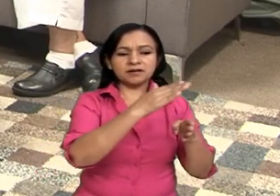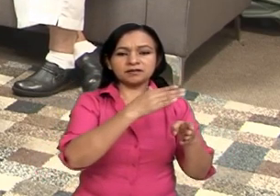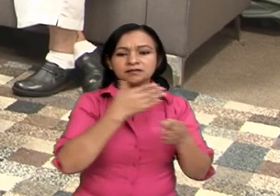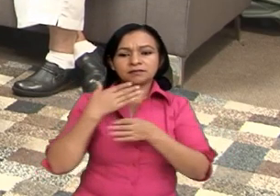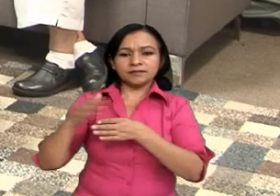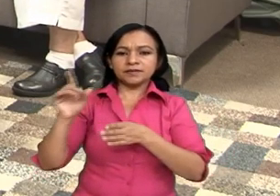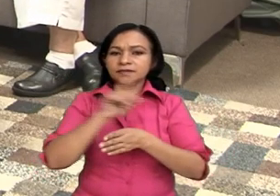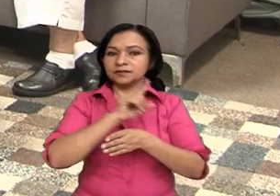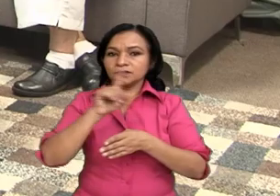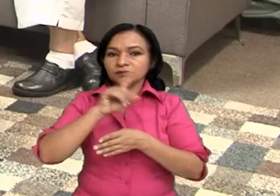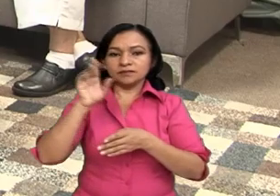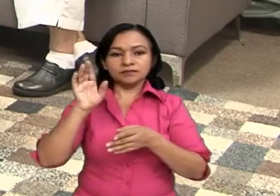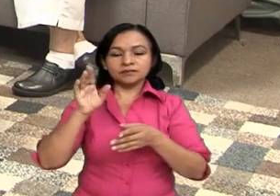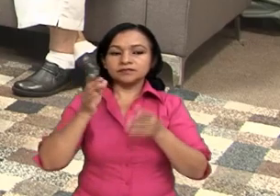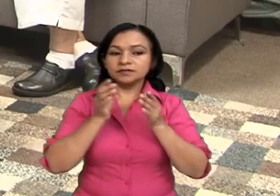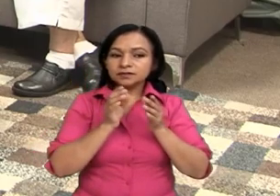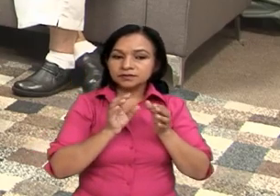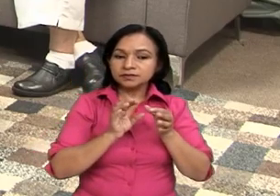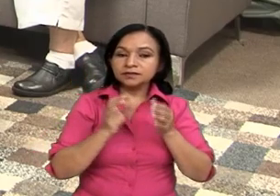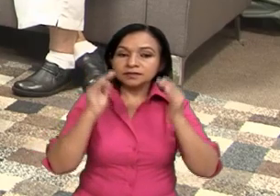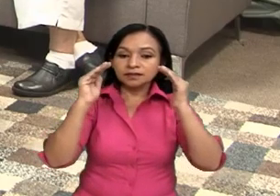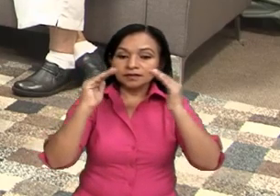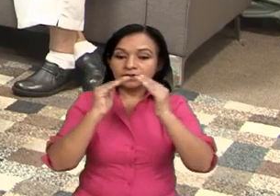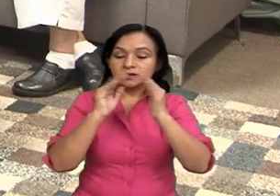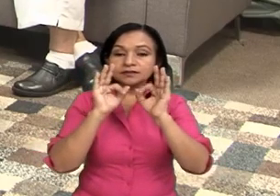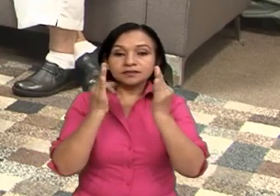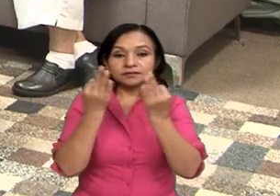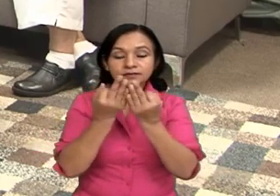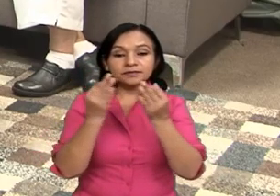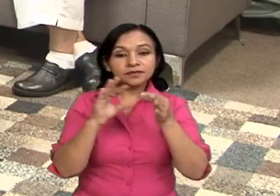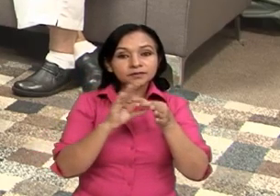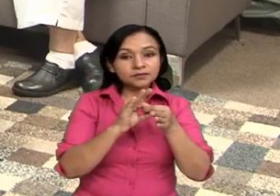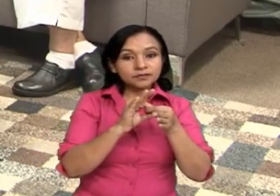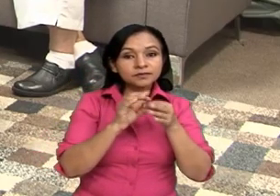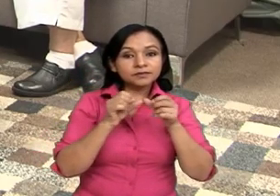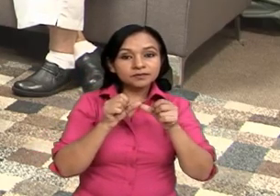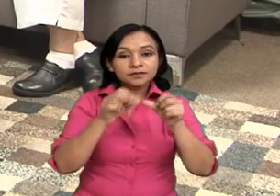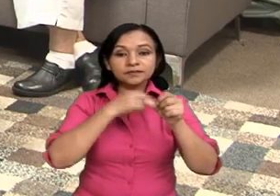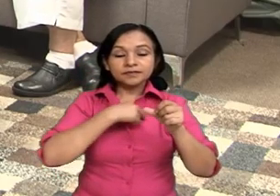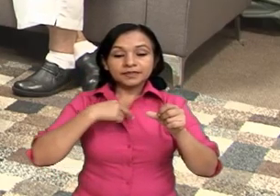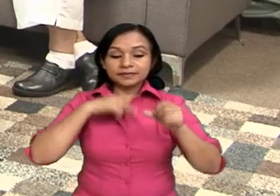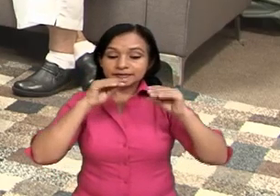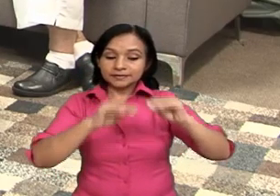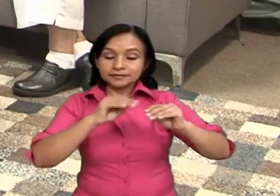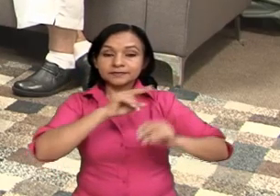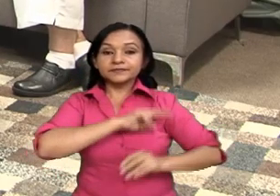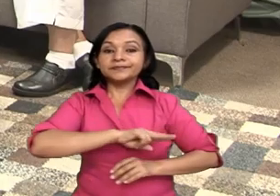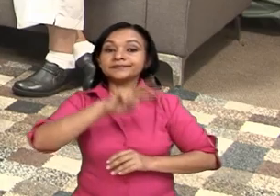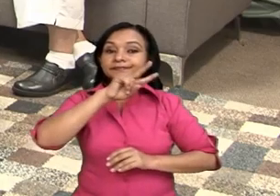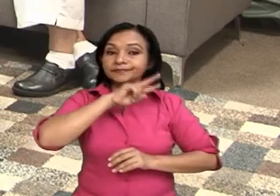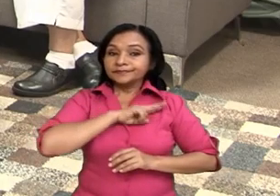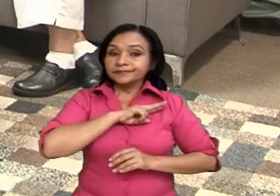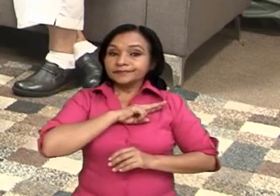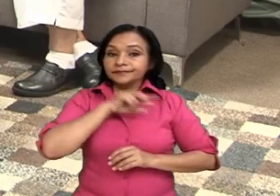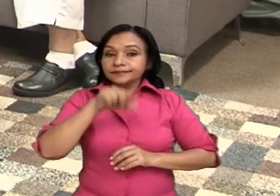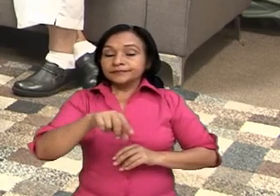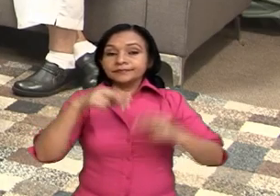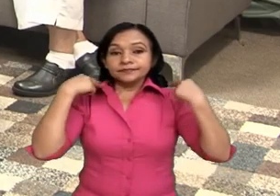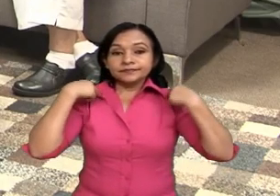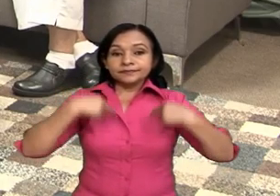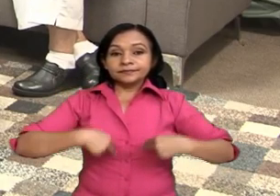no, sino que conducimos el hogar a la familia para poder crear valores, valores del ser